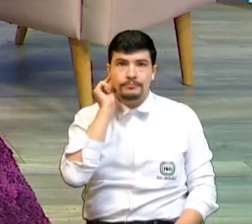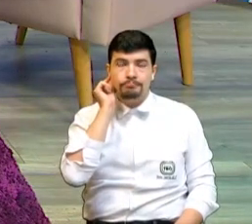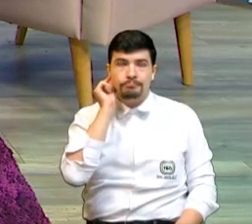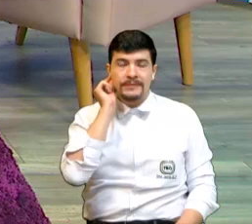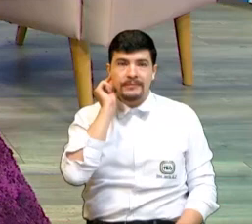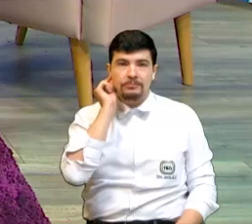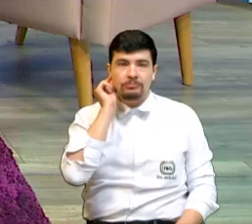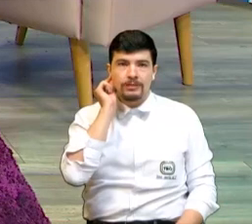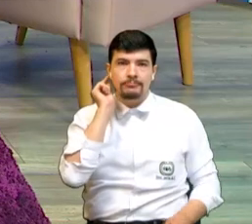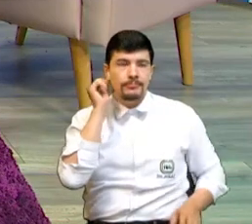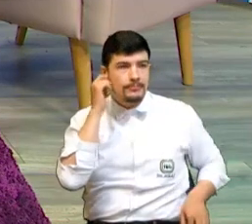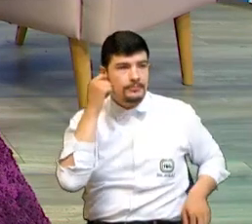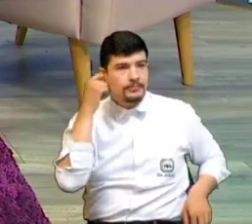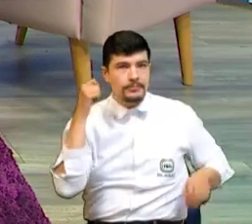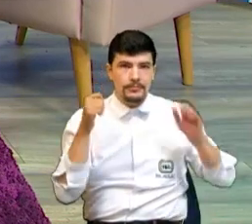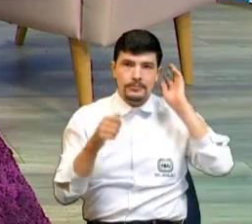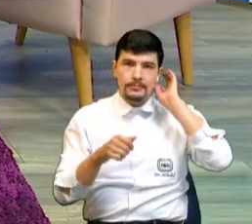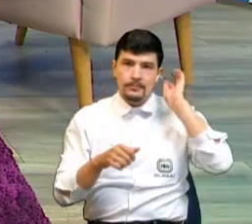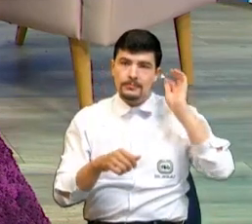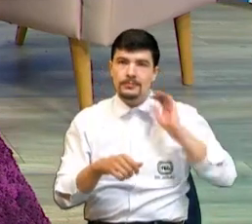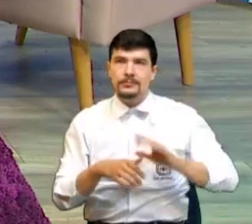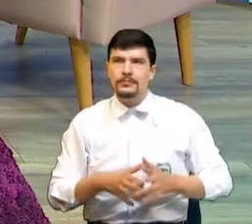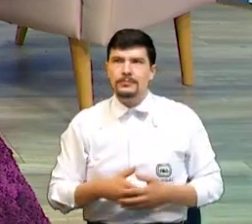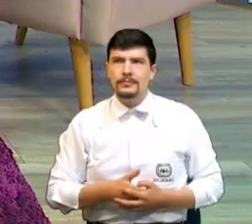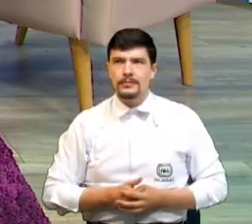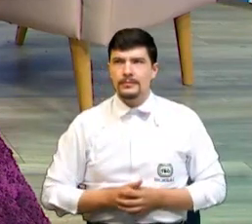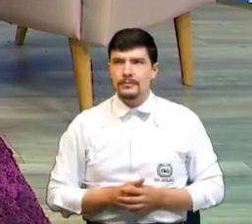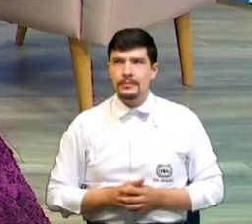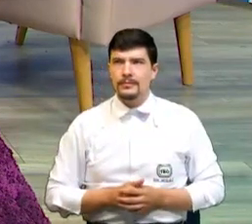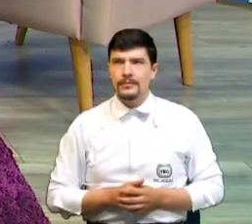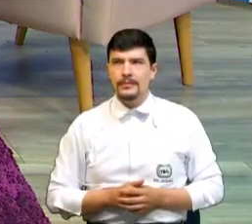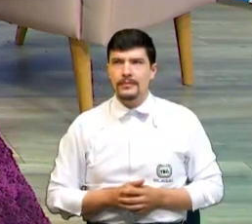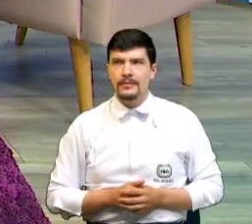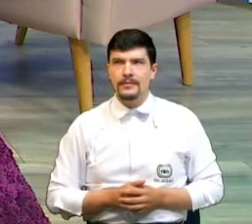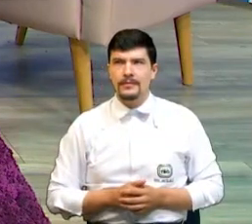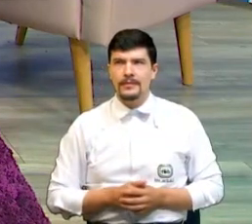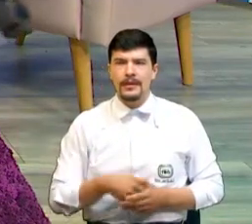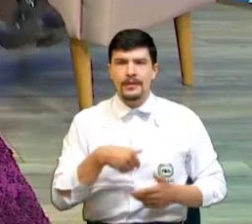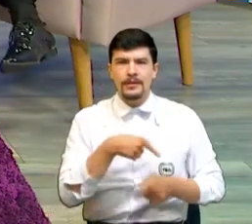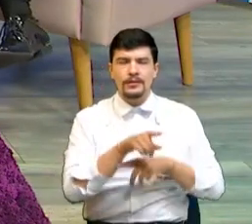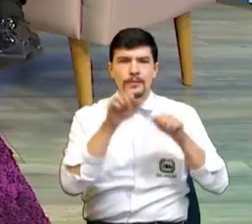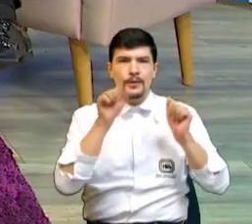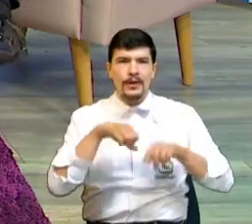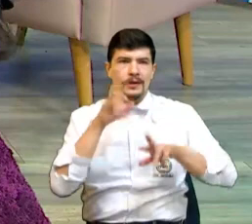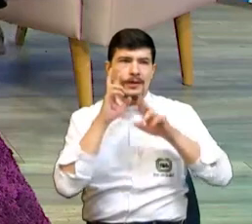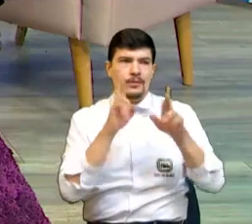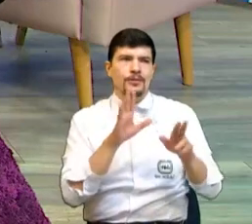nivel cerebral que vale más de 2 millones de pesos a efecto de poder establecer